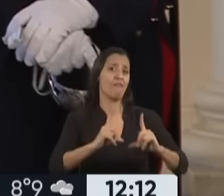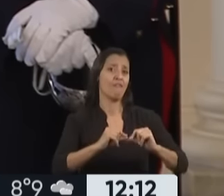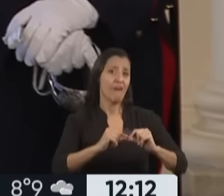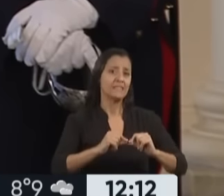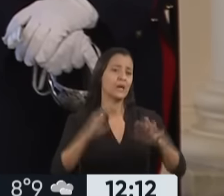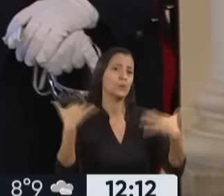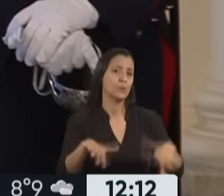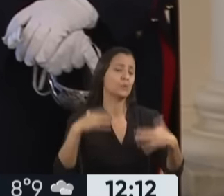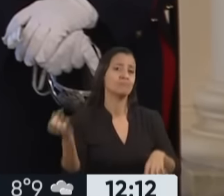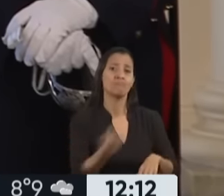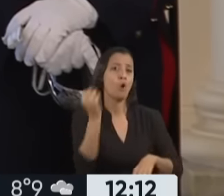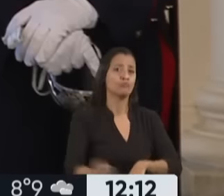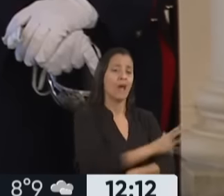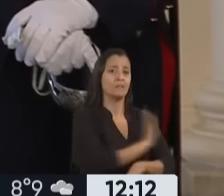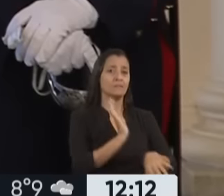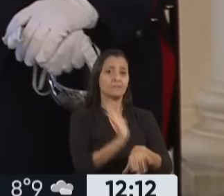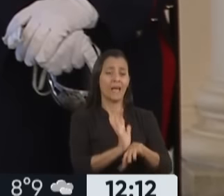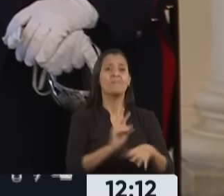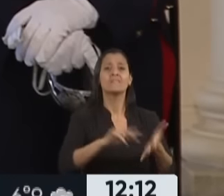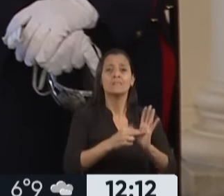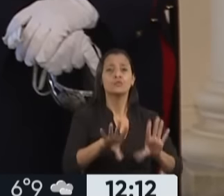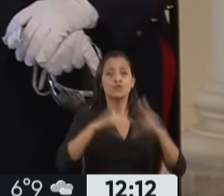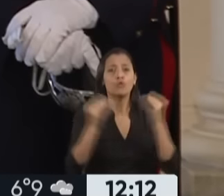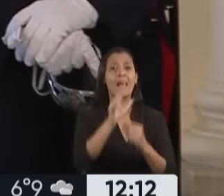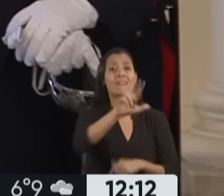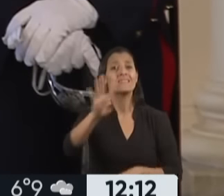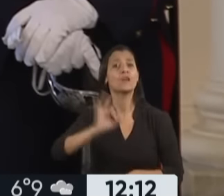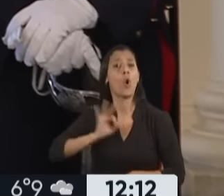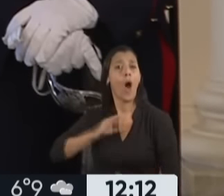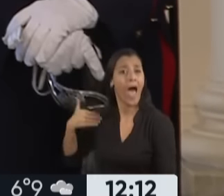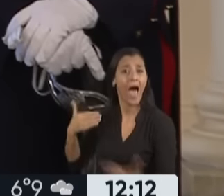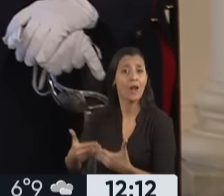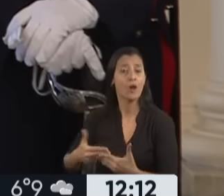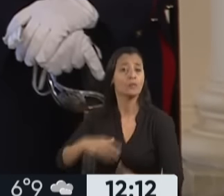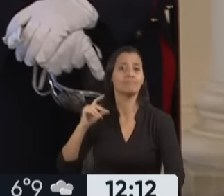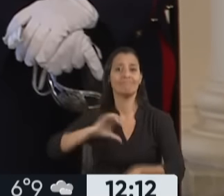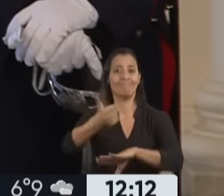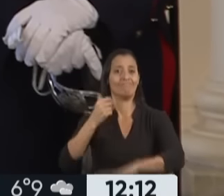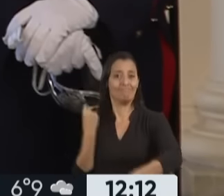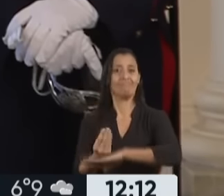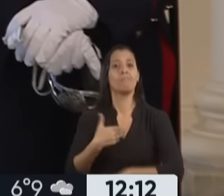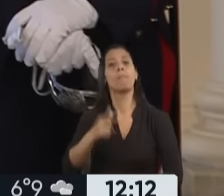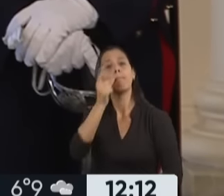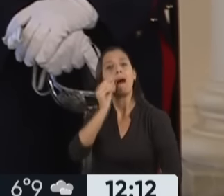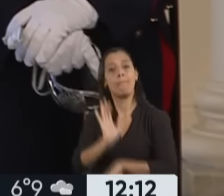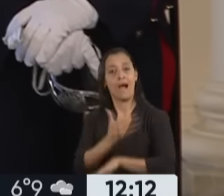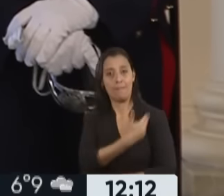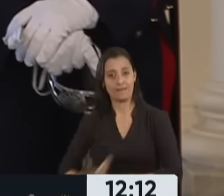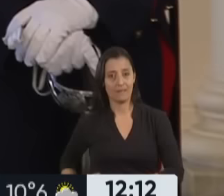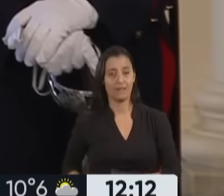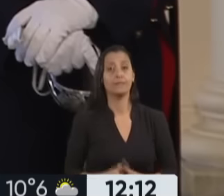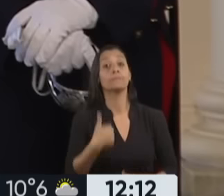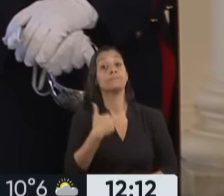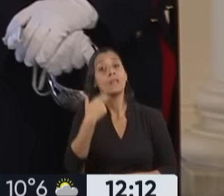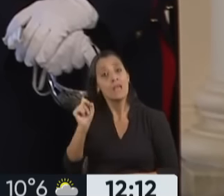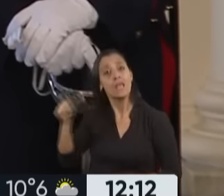tan importante significado. 35 años después del triunfo de mi padre. Como hija